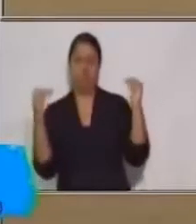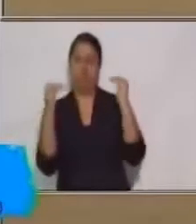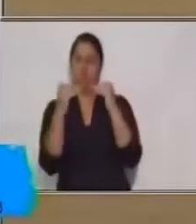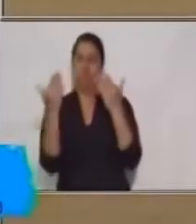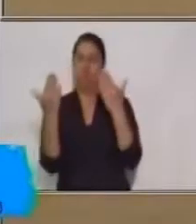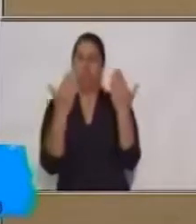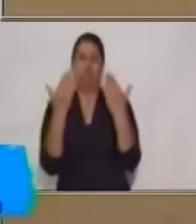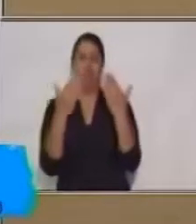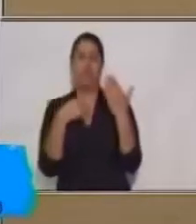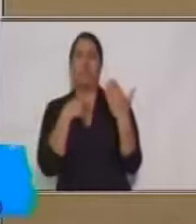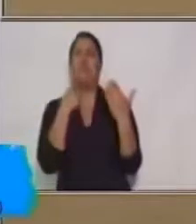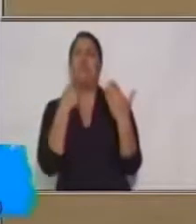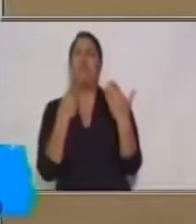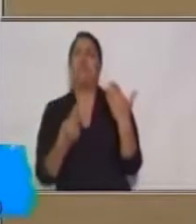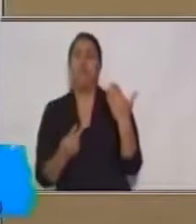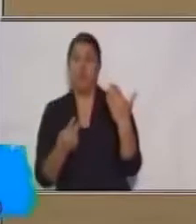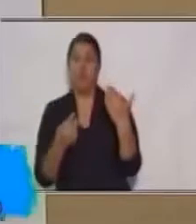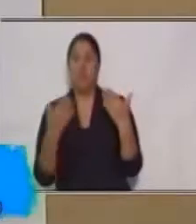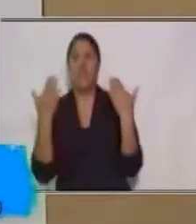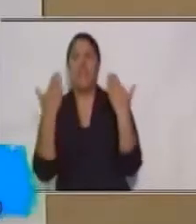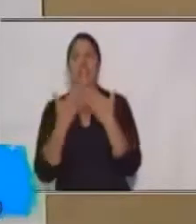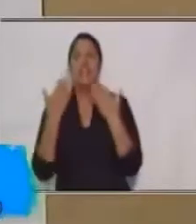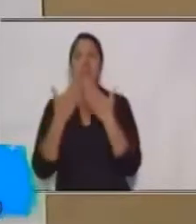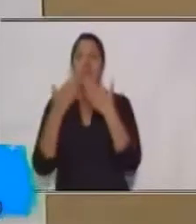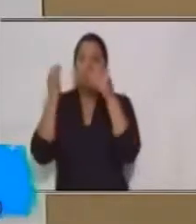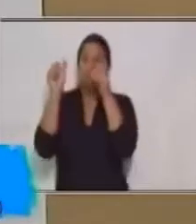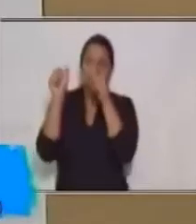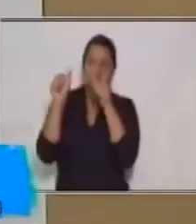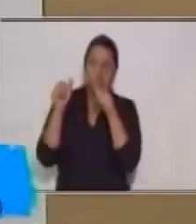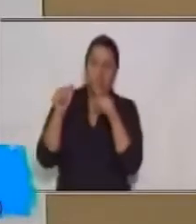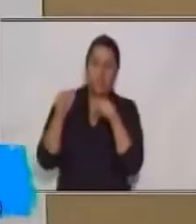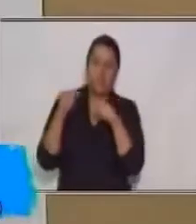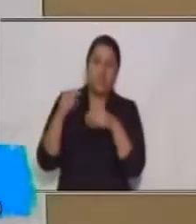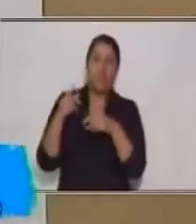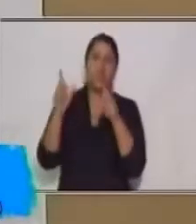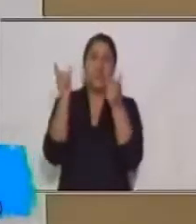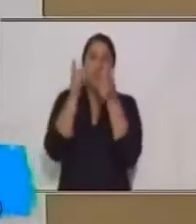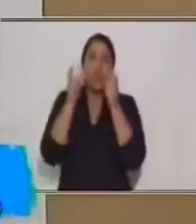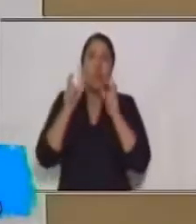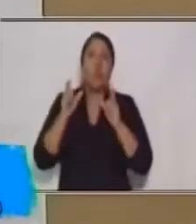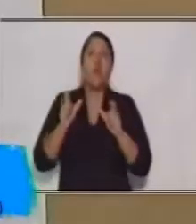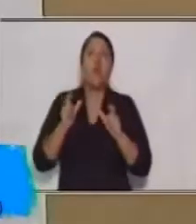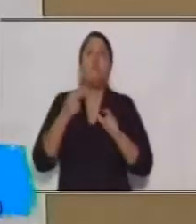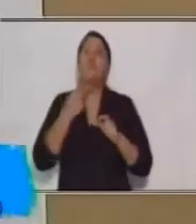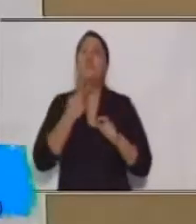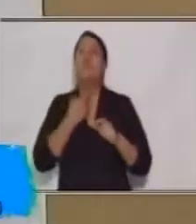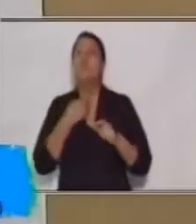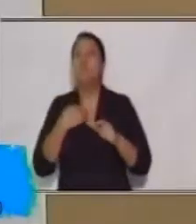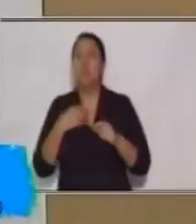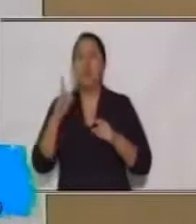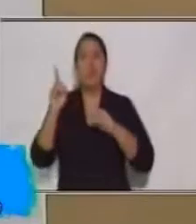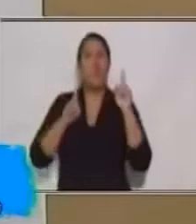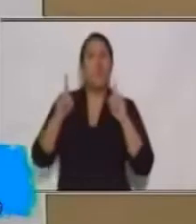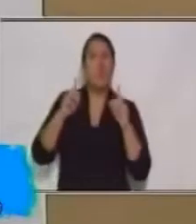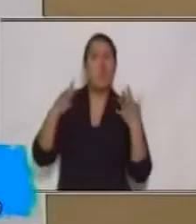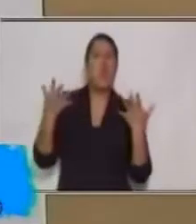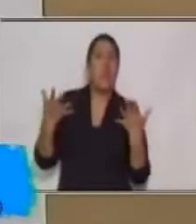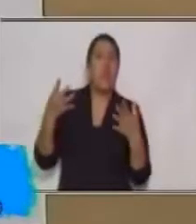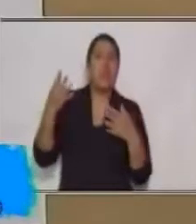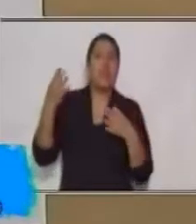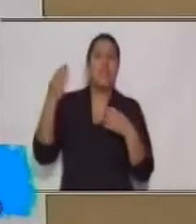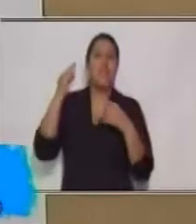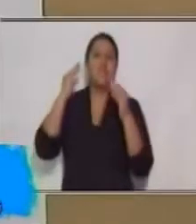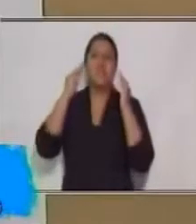que la fonética lo que hace es un estudio físico-fisiológico, que quiere decir que describe qué órganos del aparato